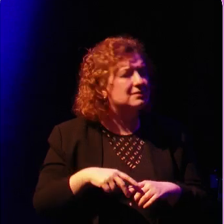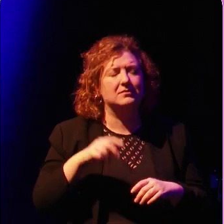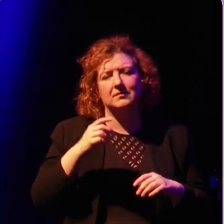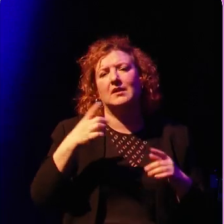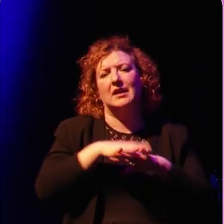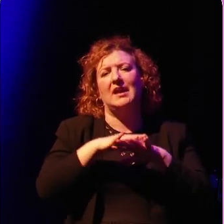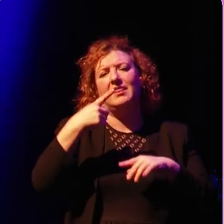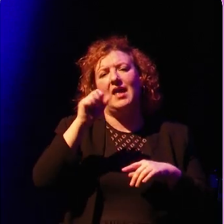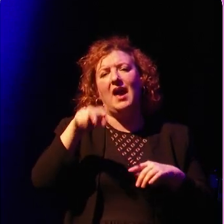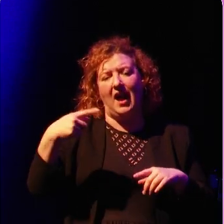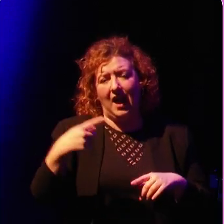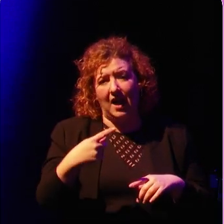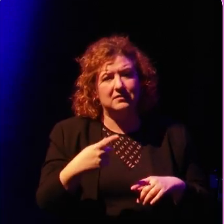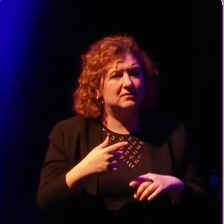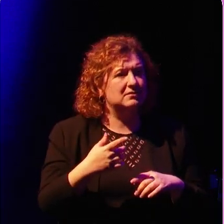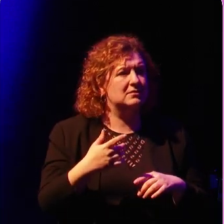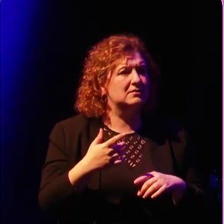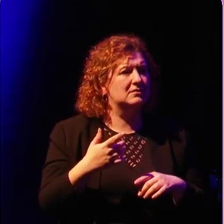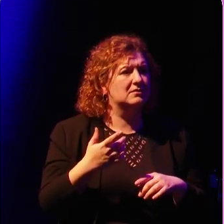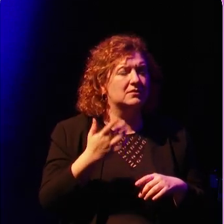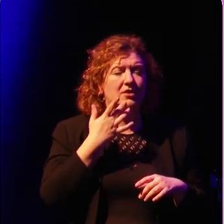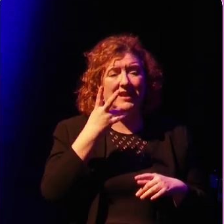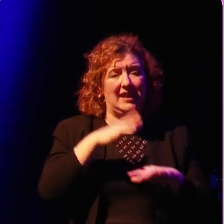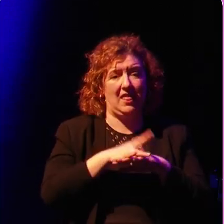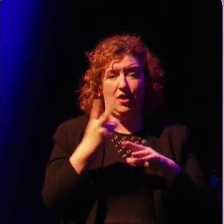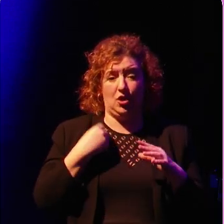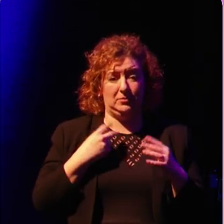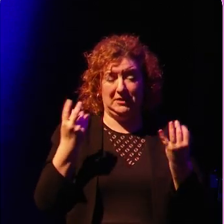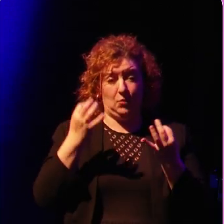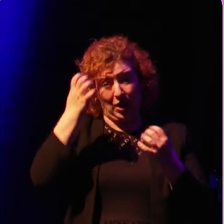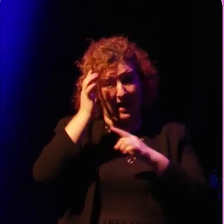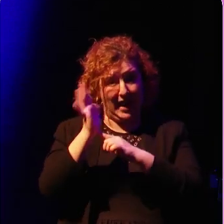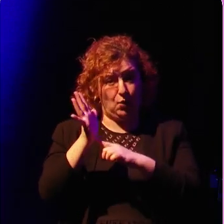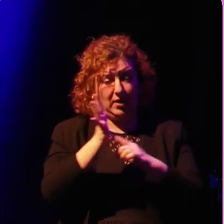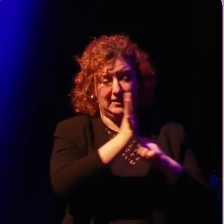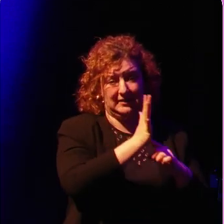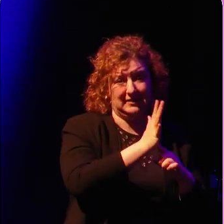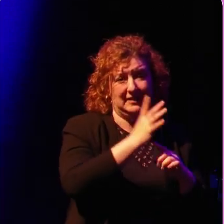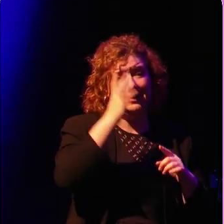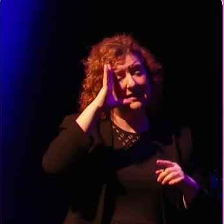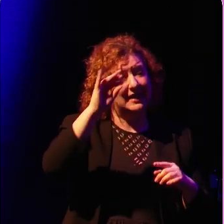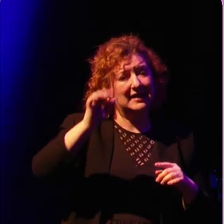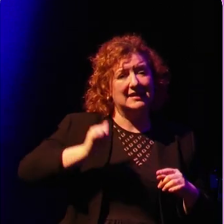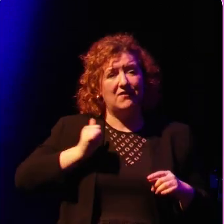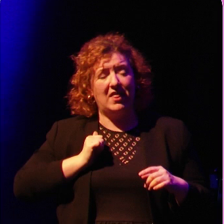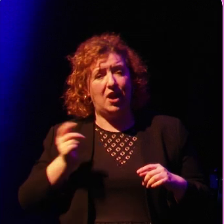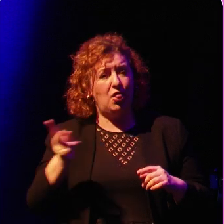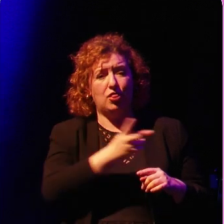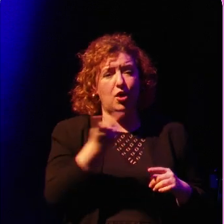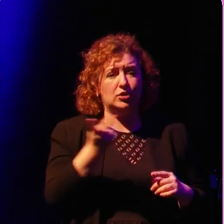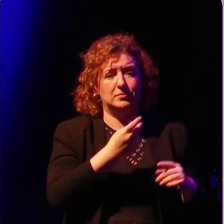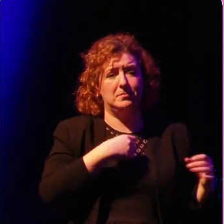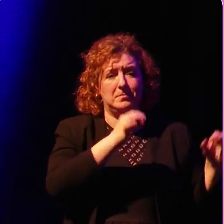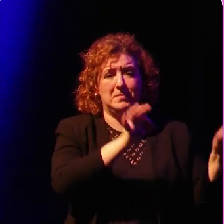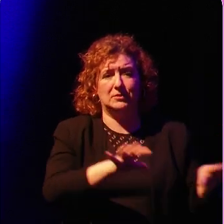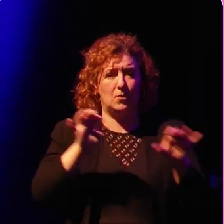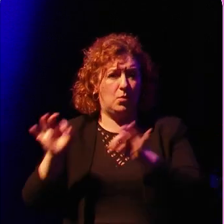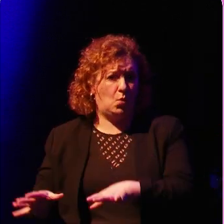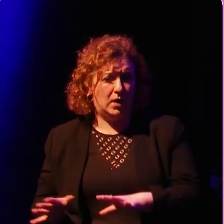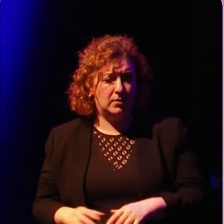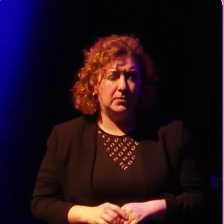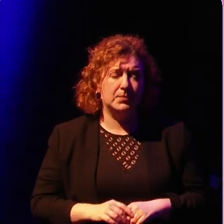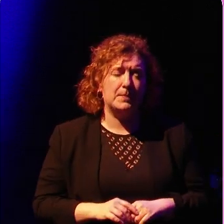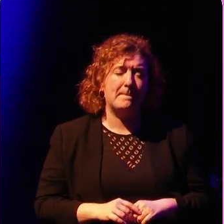Compone de dos redes que hacen lo mismo. Dos redes neuronales, dos inteligencias artificiales que hacen lo mismo. Una de